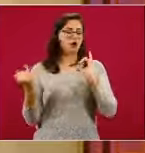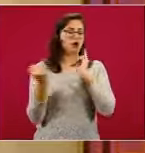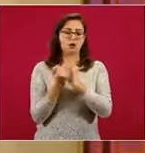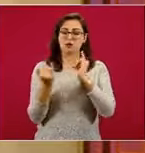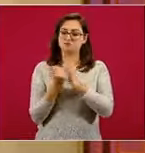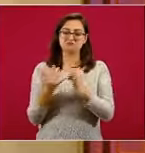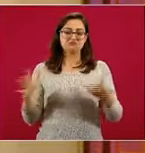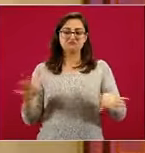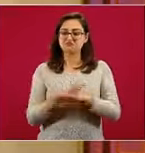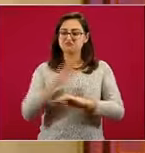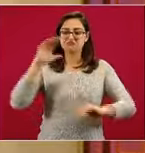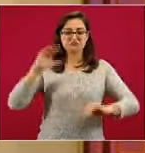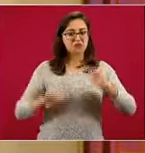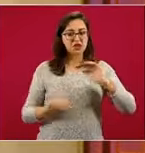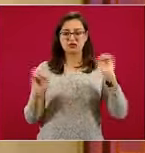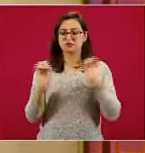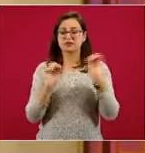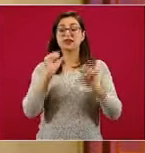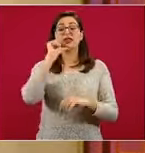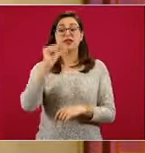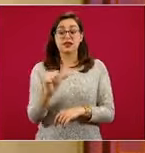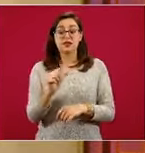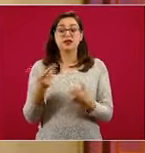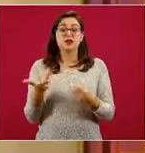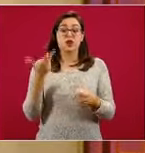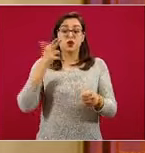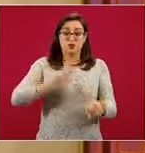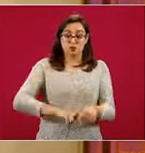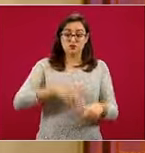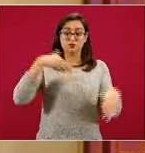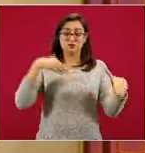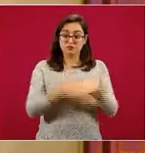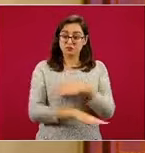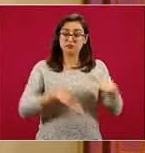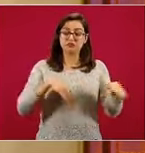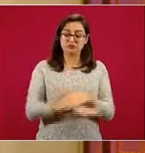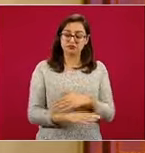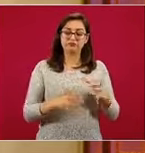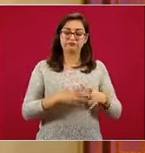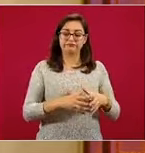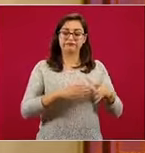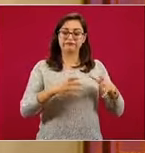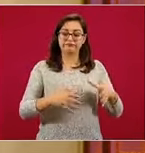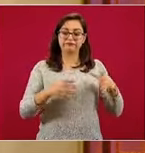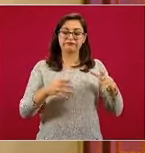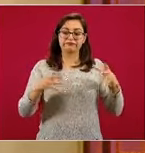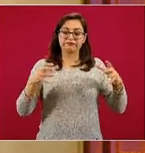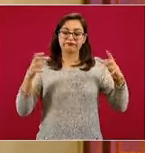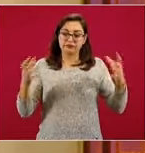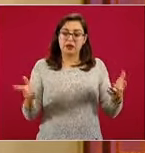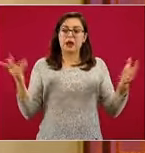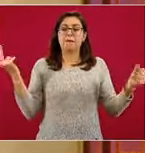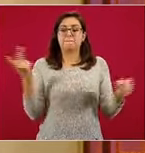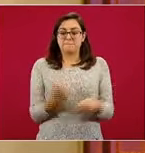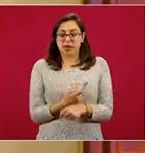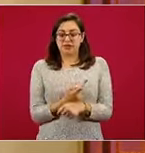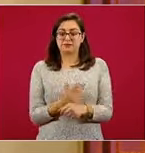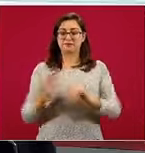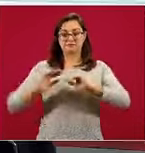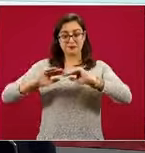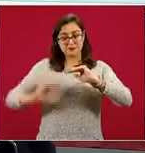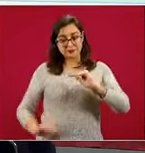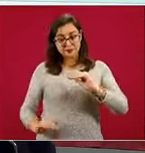recordamos, pues la tendencia de casos hospitalizados ha estado incrementándose en las últimas semanas, lo cual lógicamente no permite un cambio hacia